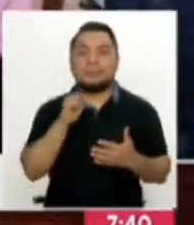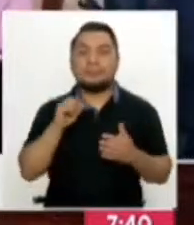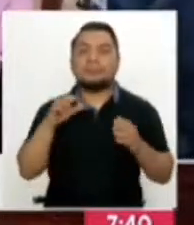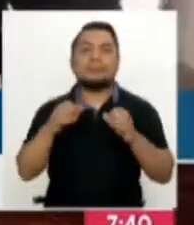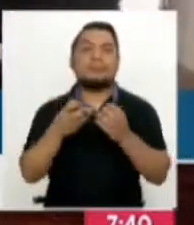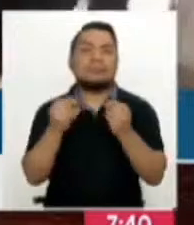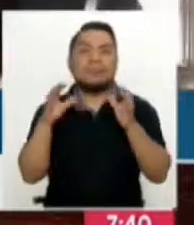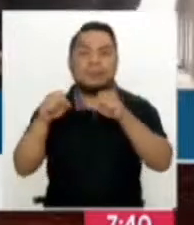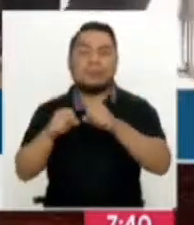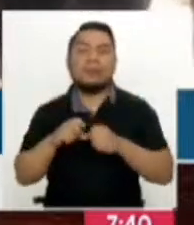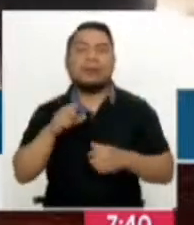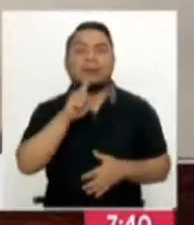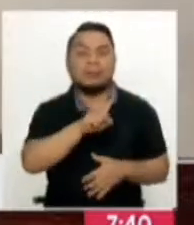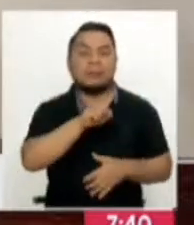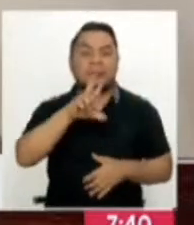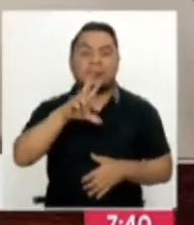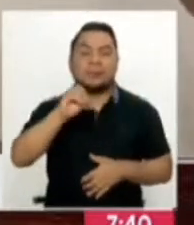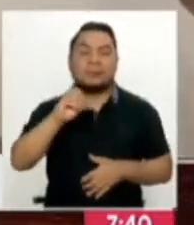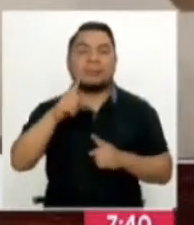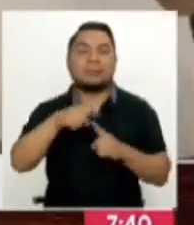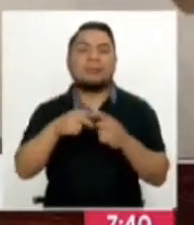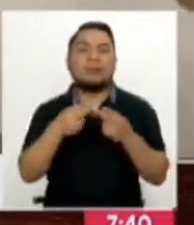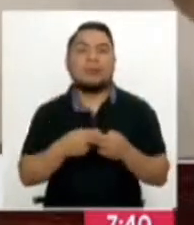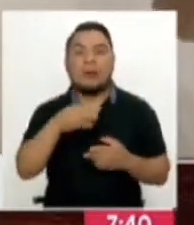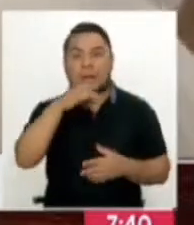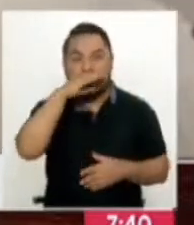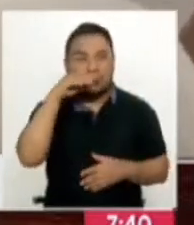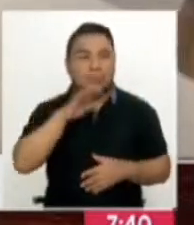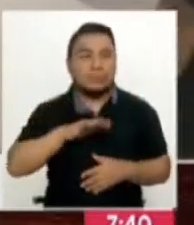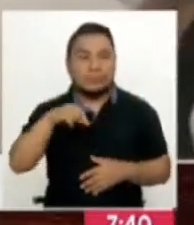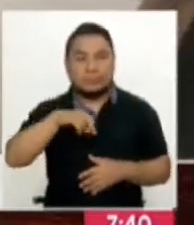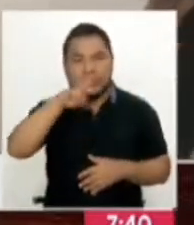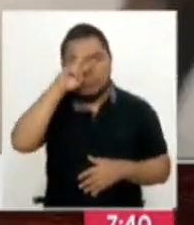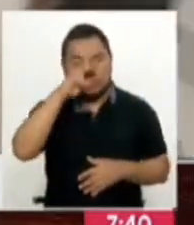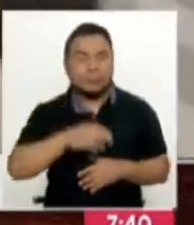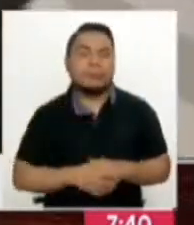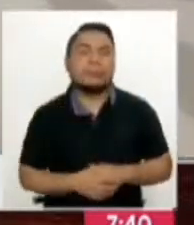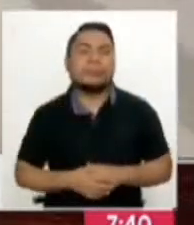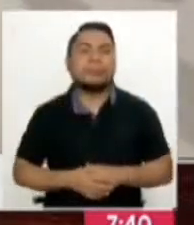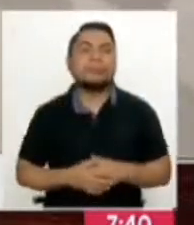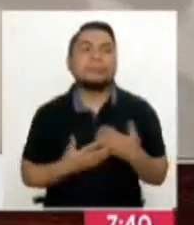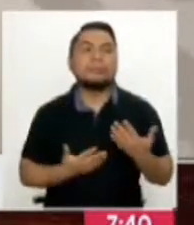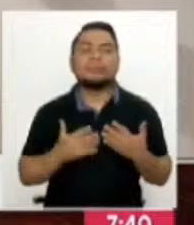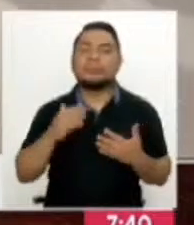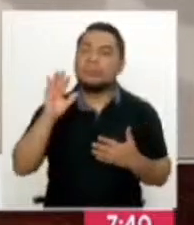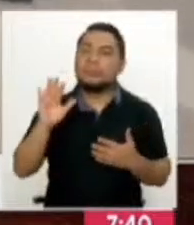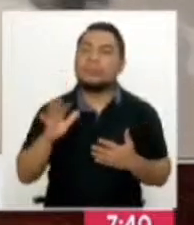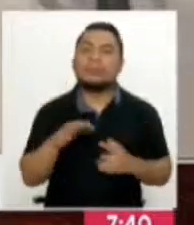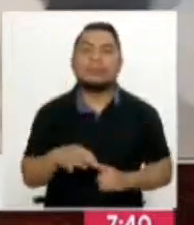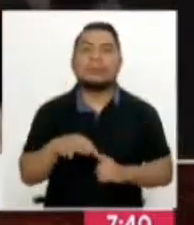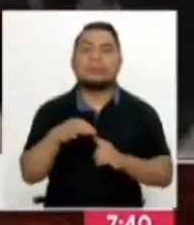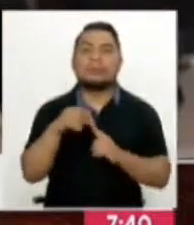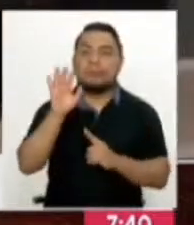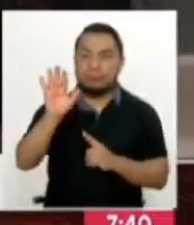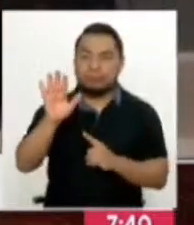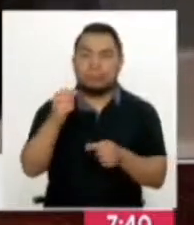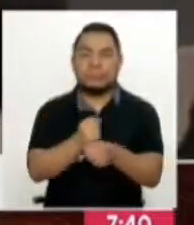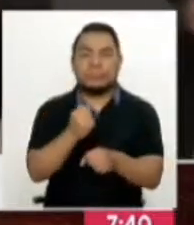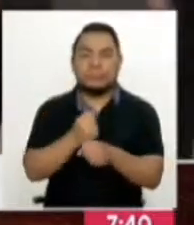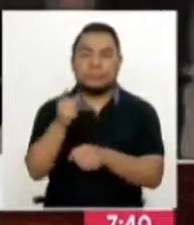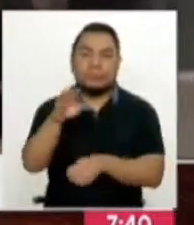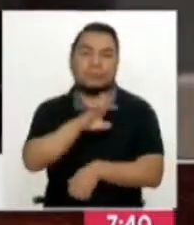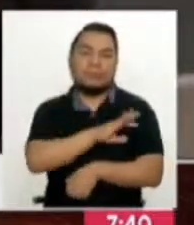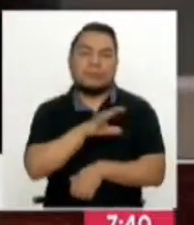de más de 130 toneladas de droga en nuestro país. Desde su especialidad, desde el trabajo que